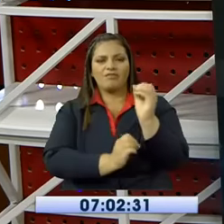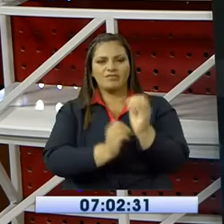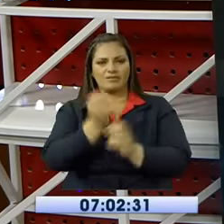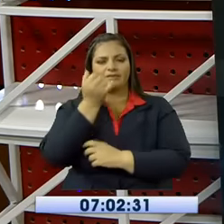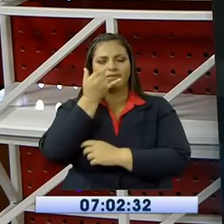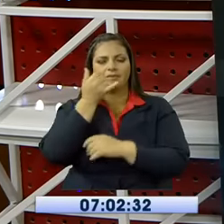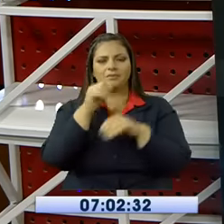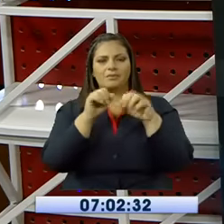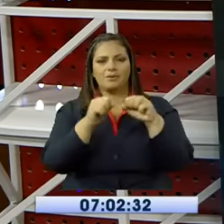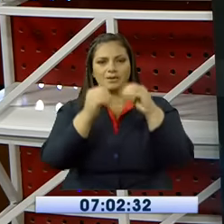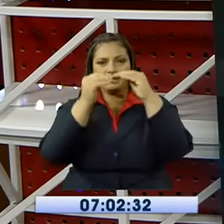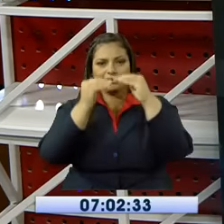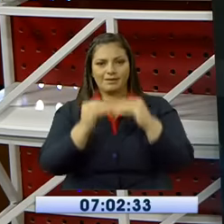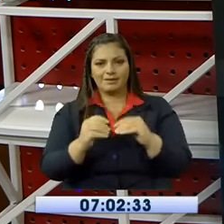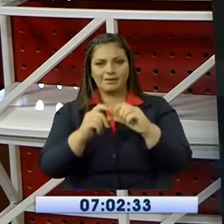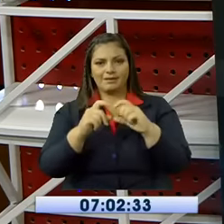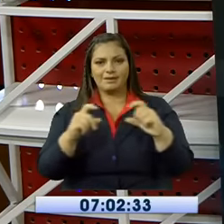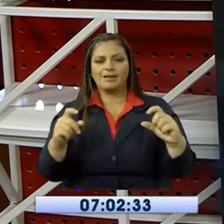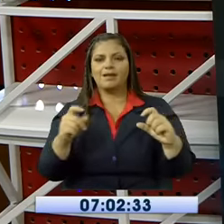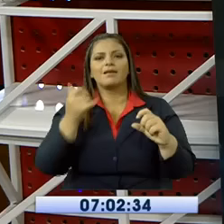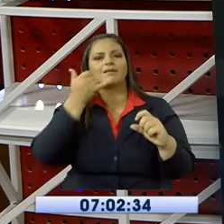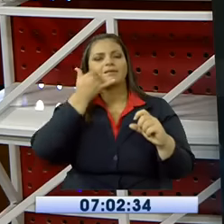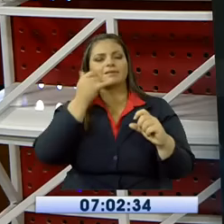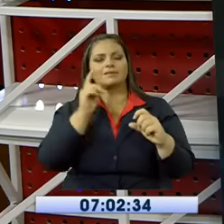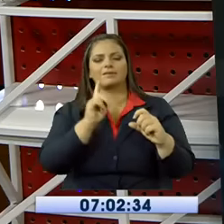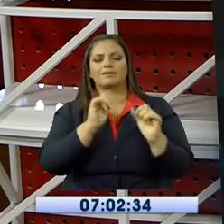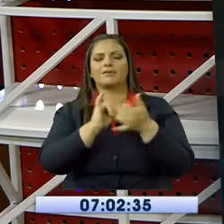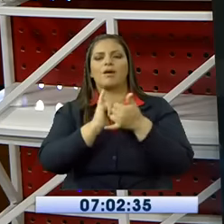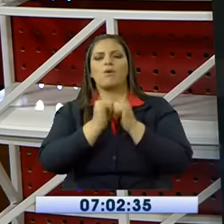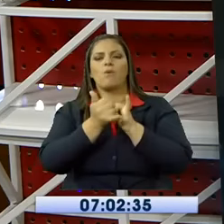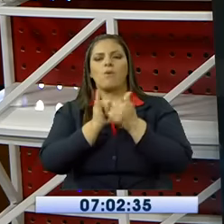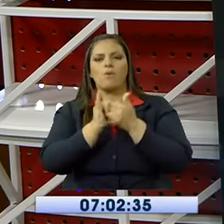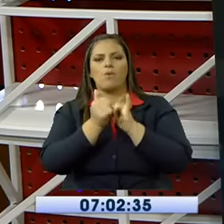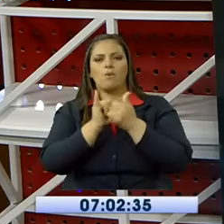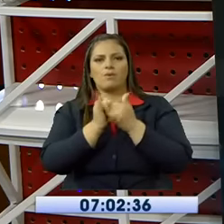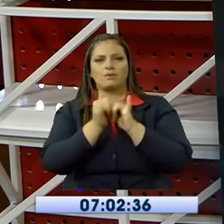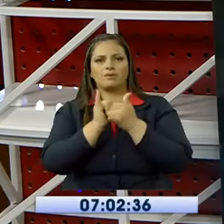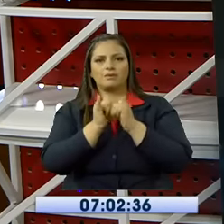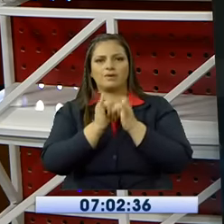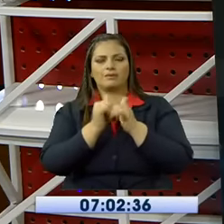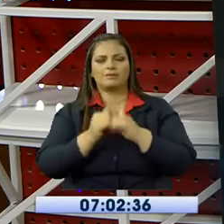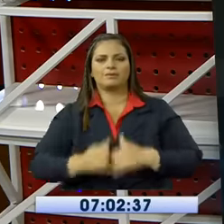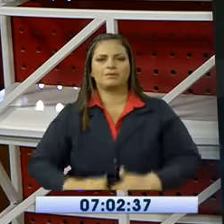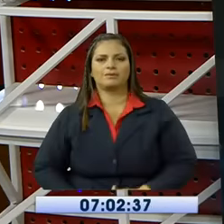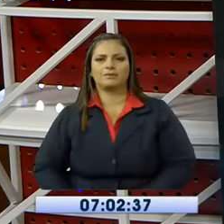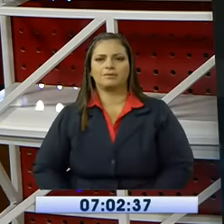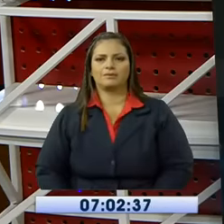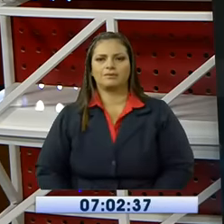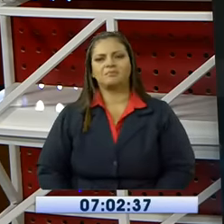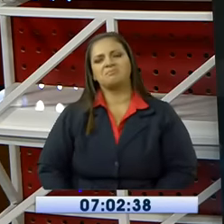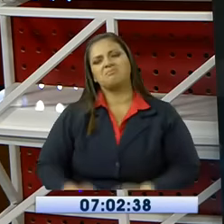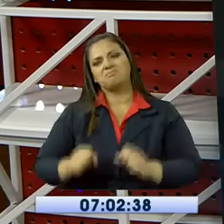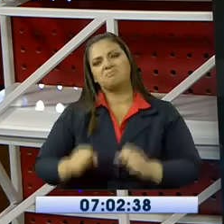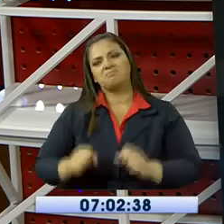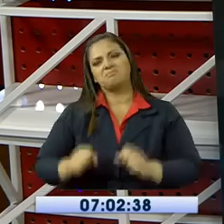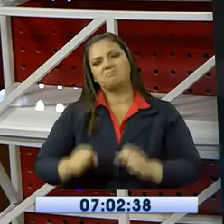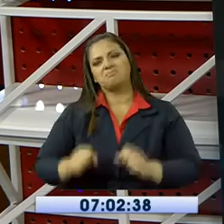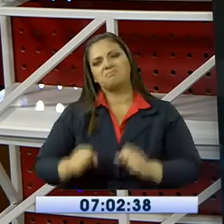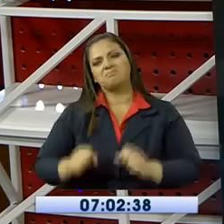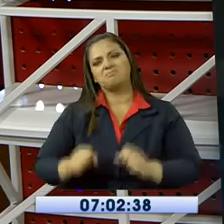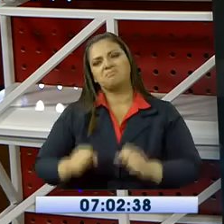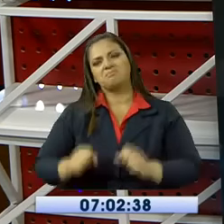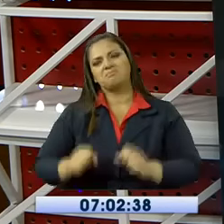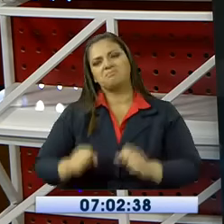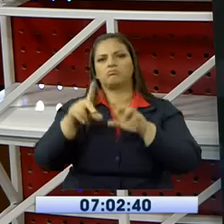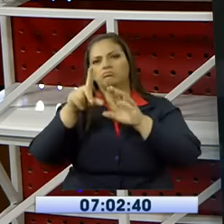redacción. También aparecen en pantalla los números celulares a los que ustedes no deben llamarnos, únicamente enviarnos mensajes de texto, de